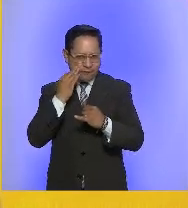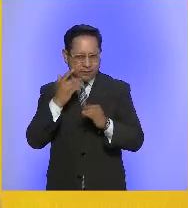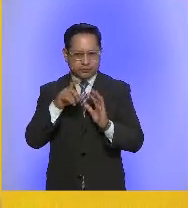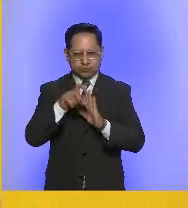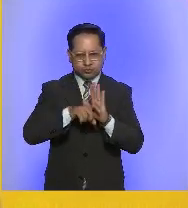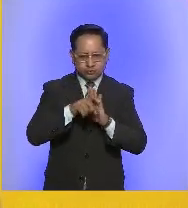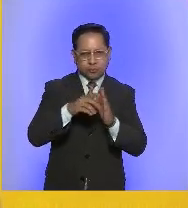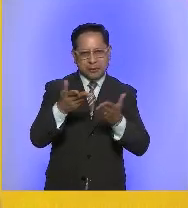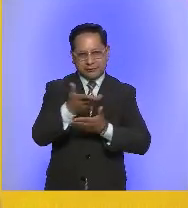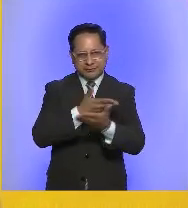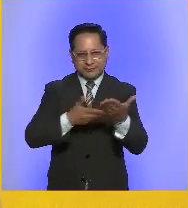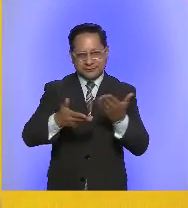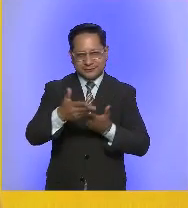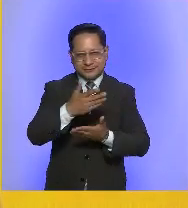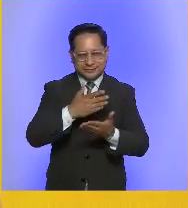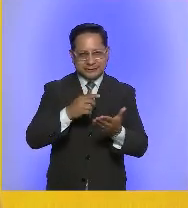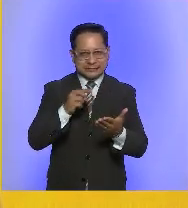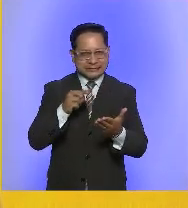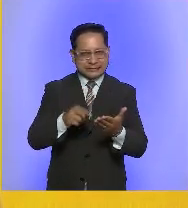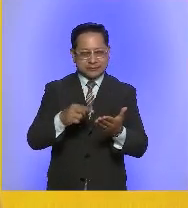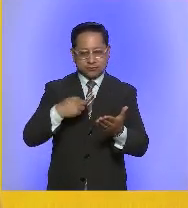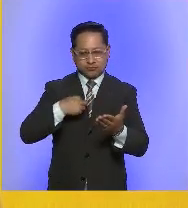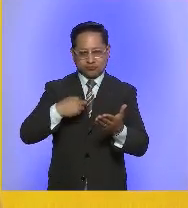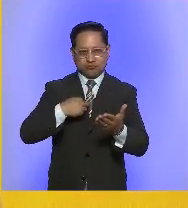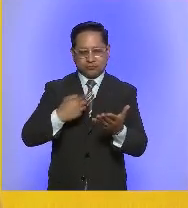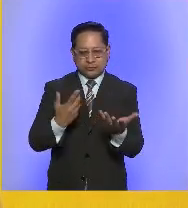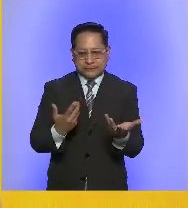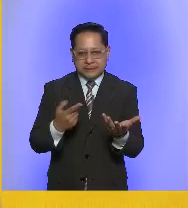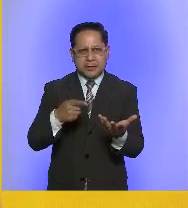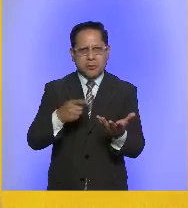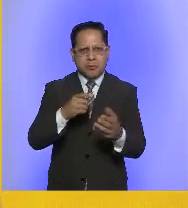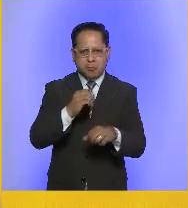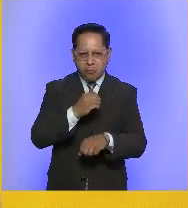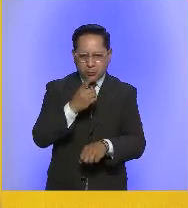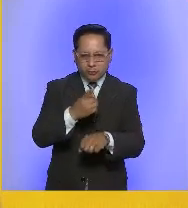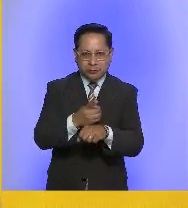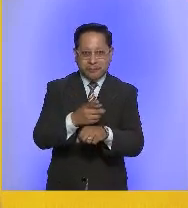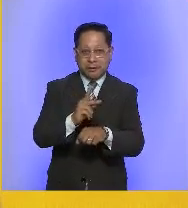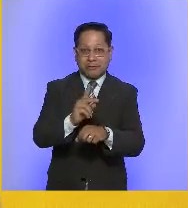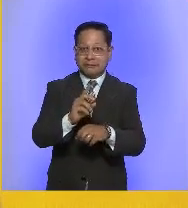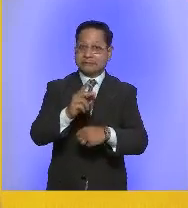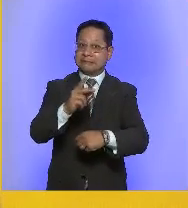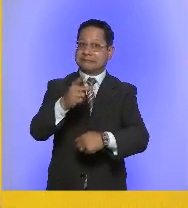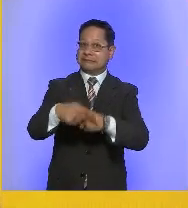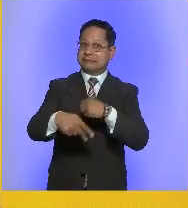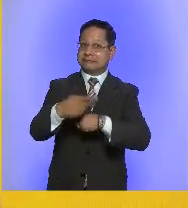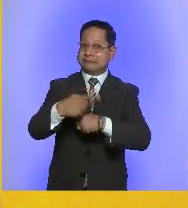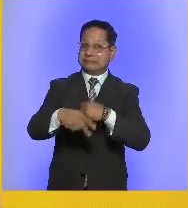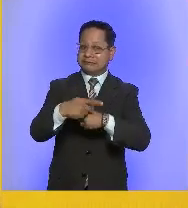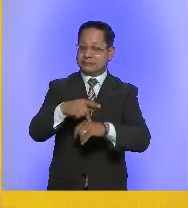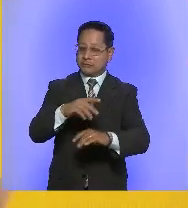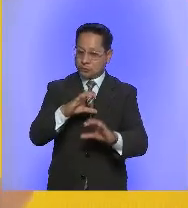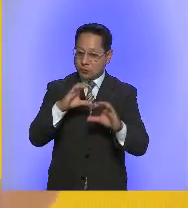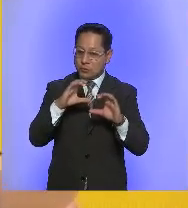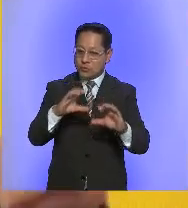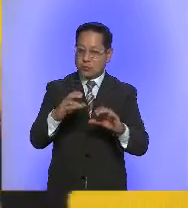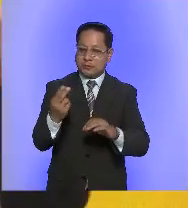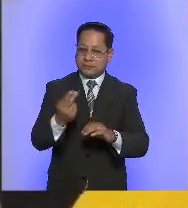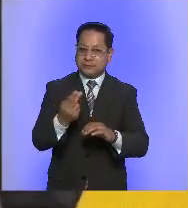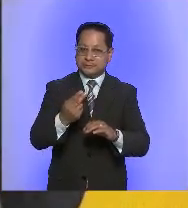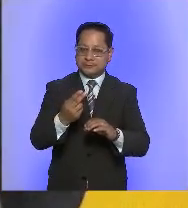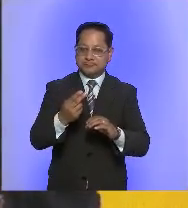contienda política. Son oportunidad y riesgo a la vez. Mucho hay que trabajar en ese sentido. Muchas gracias.